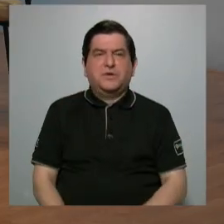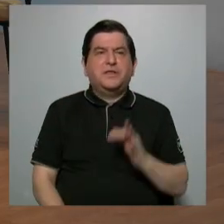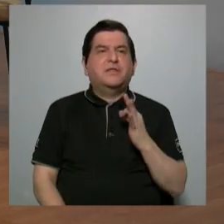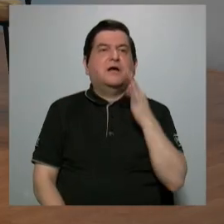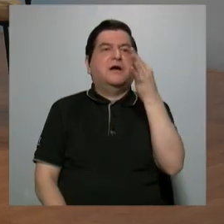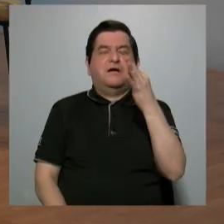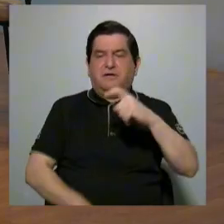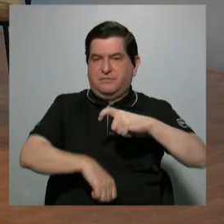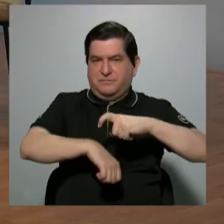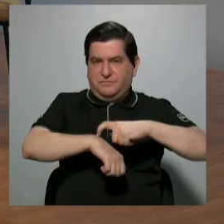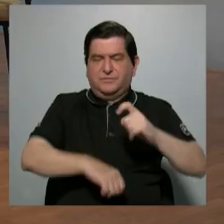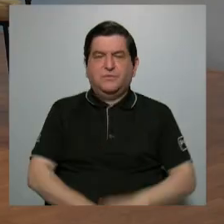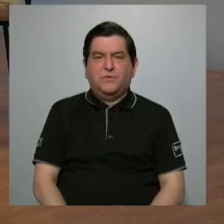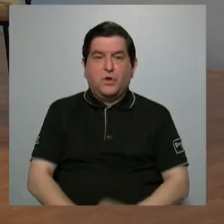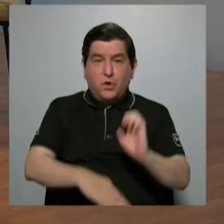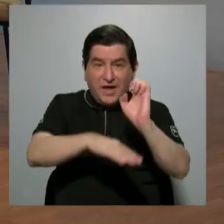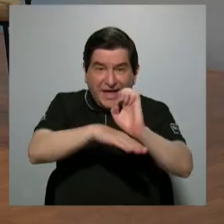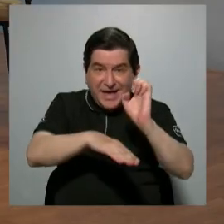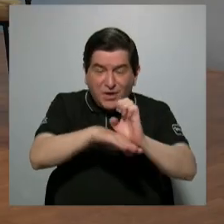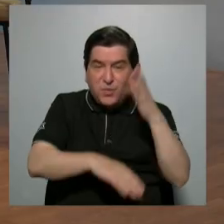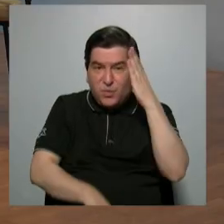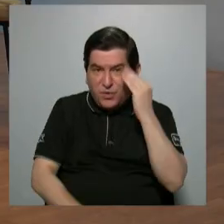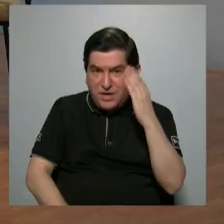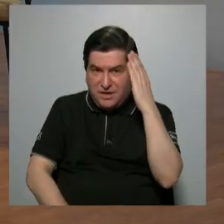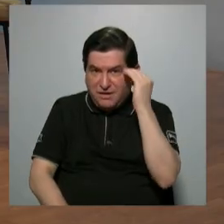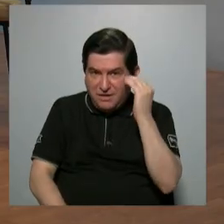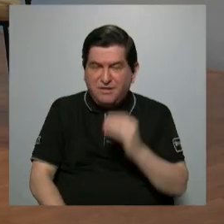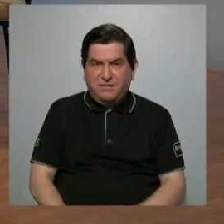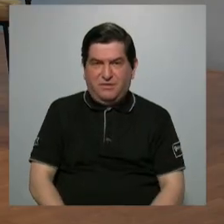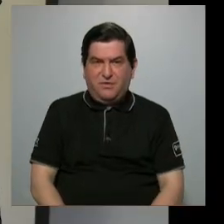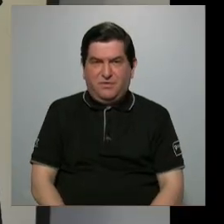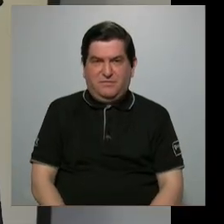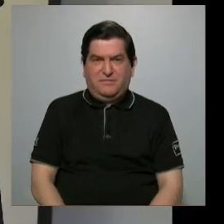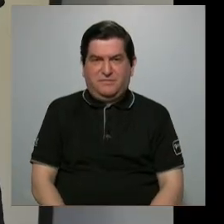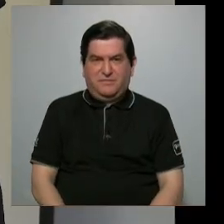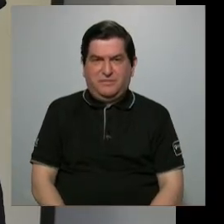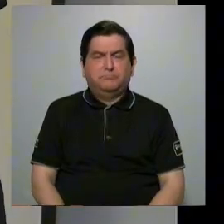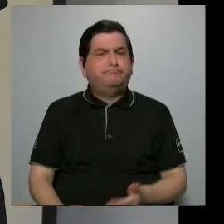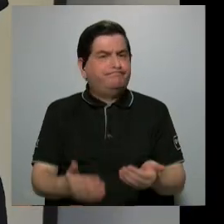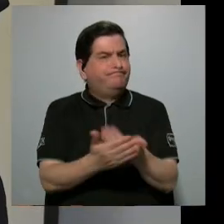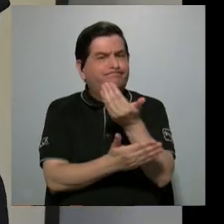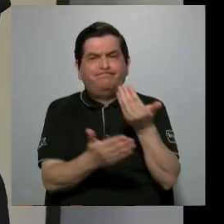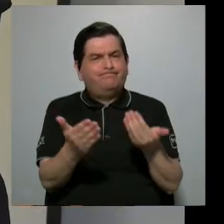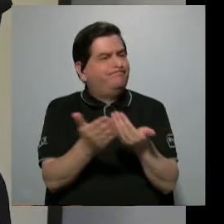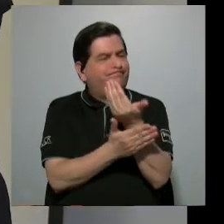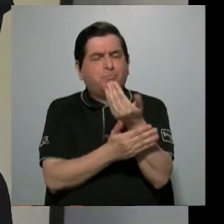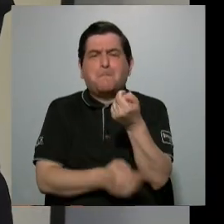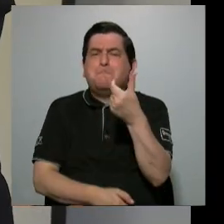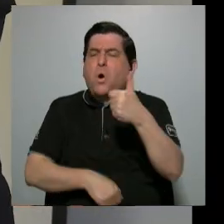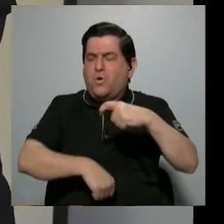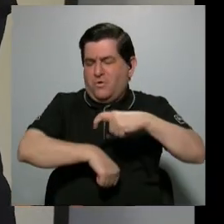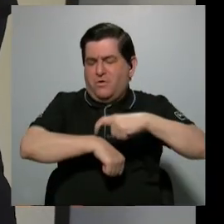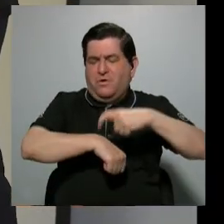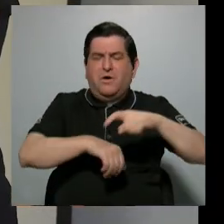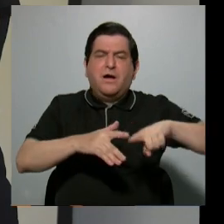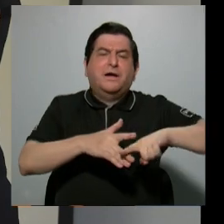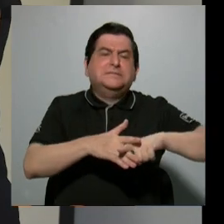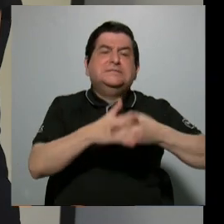adelante. Ecuador tiene una experiencia muy nueva. Hace muy pocos años que